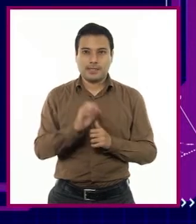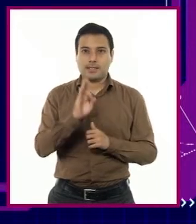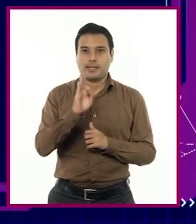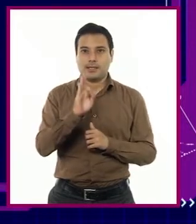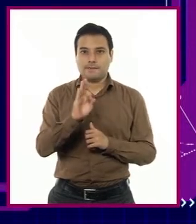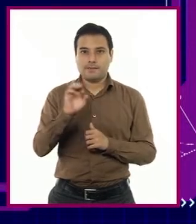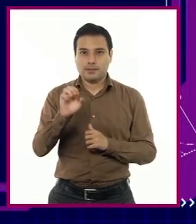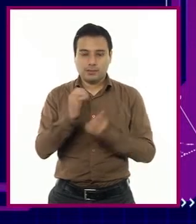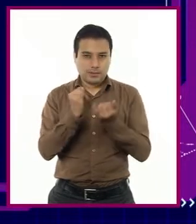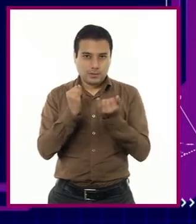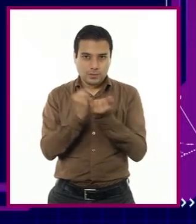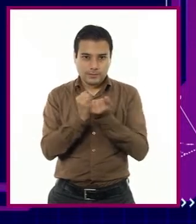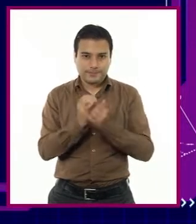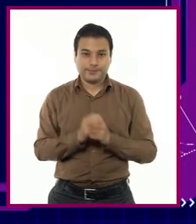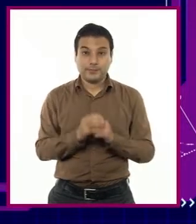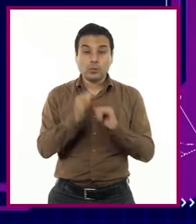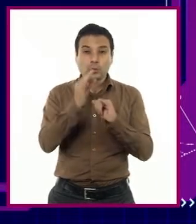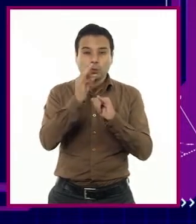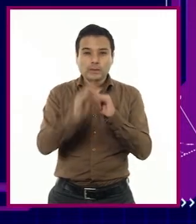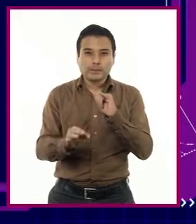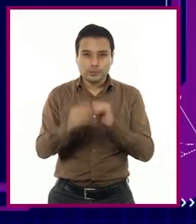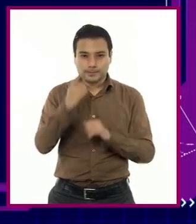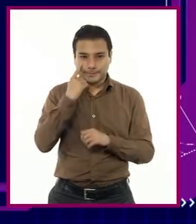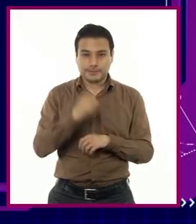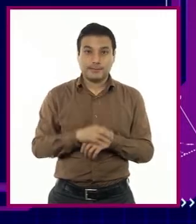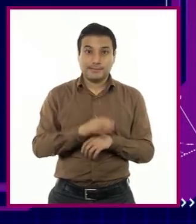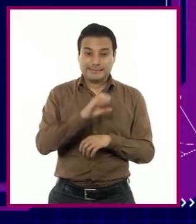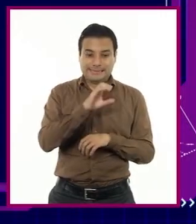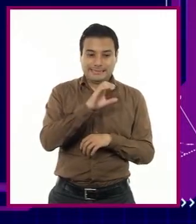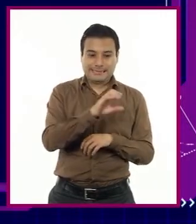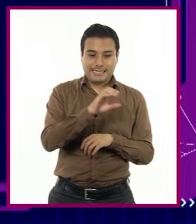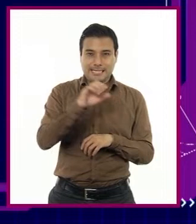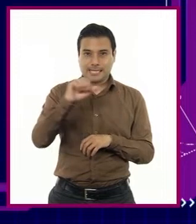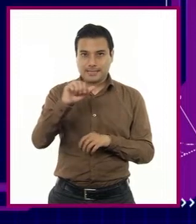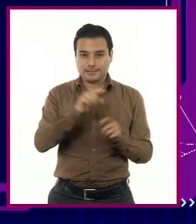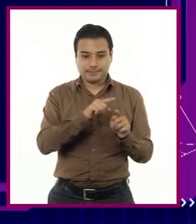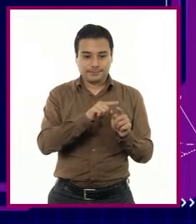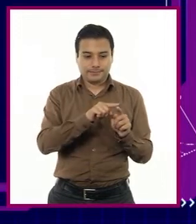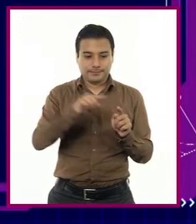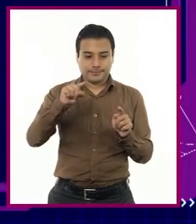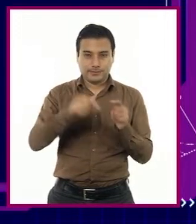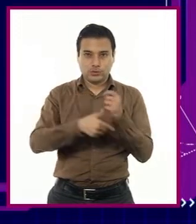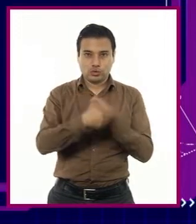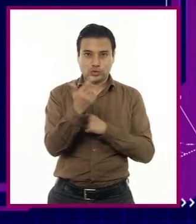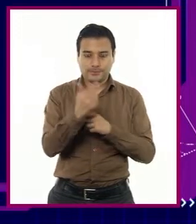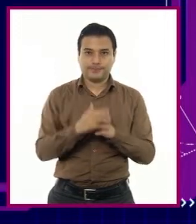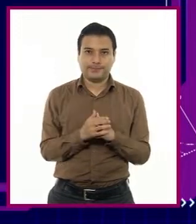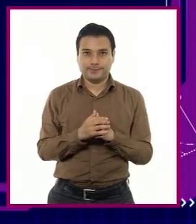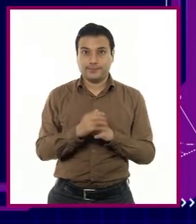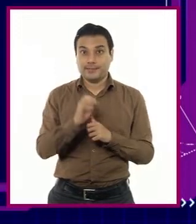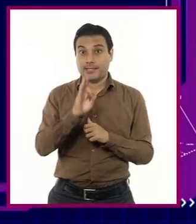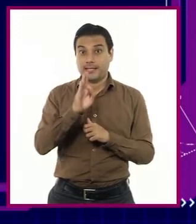FE. Por último, el lado CA mide 12, el cual es congruente con el lado